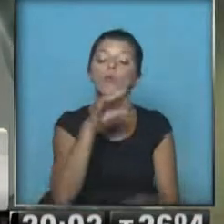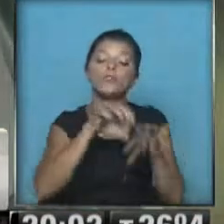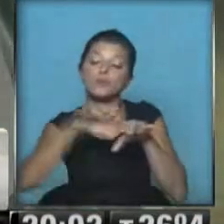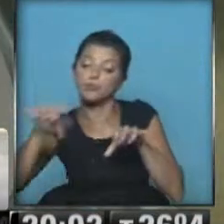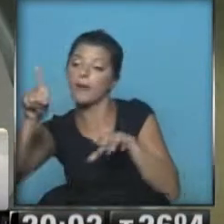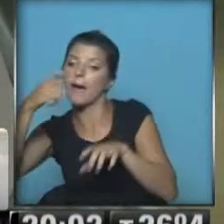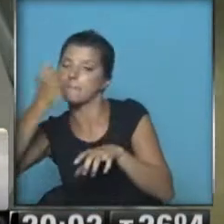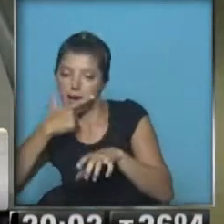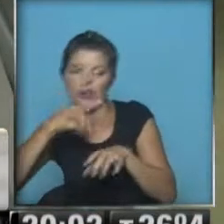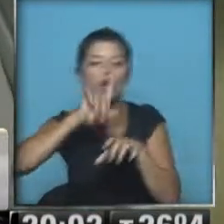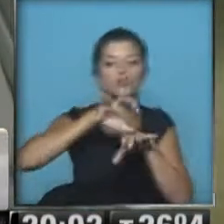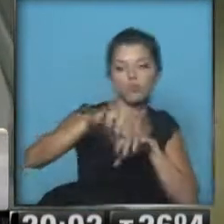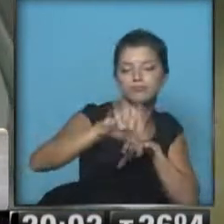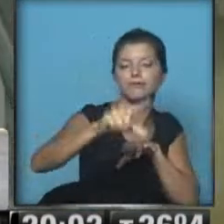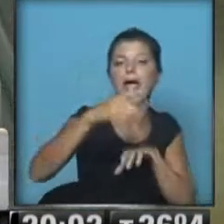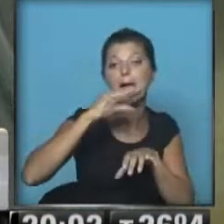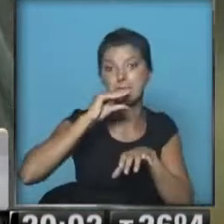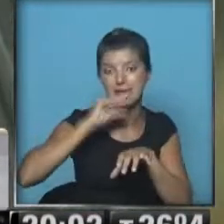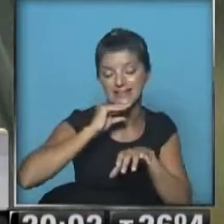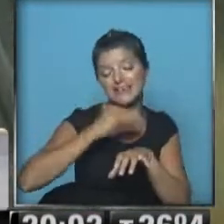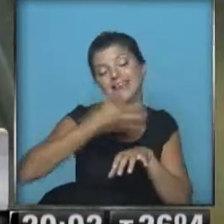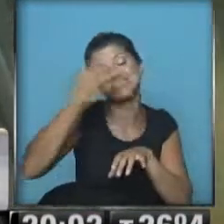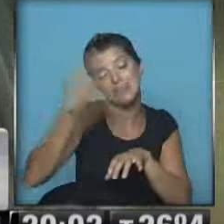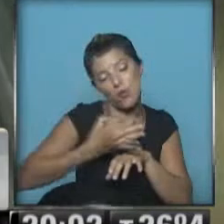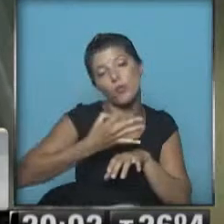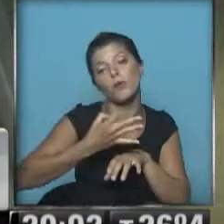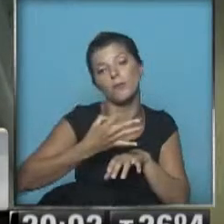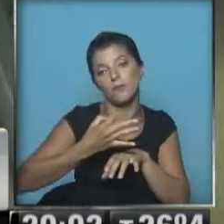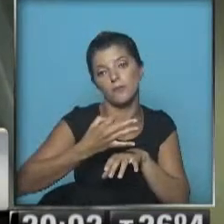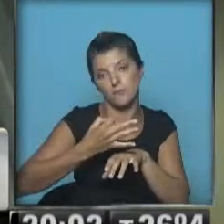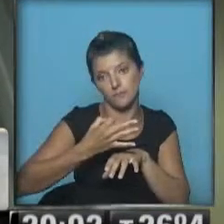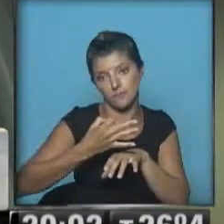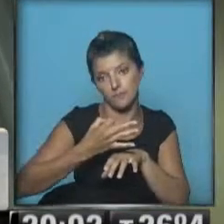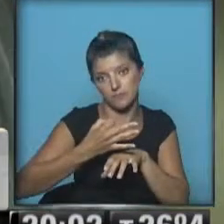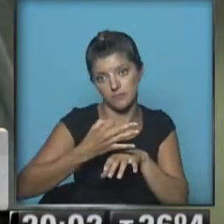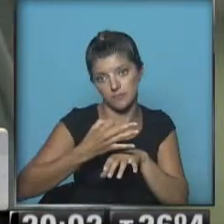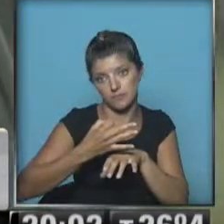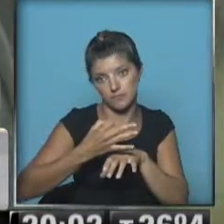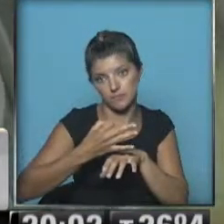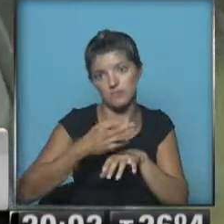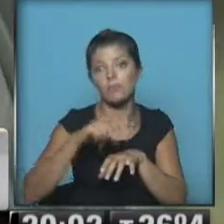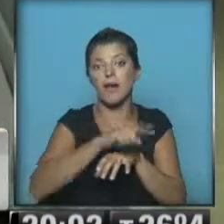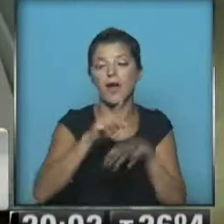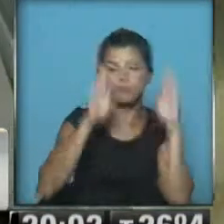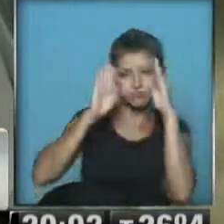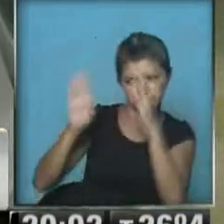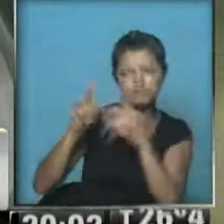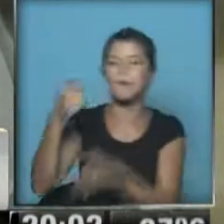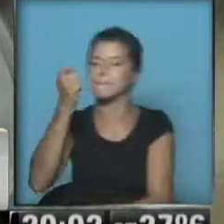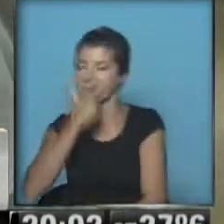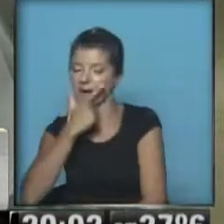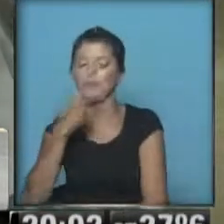Massa, en la provincia de Buenos Aires, y seguramente va a haber un proceso de retorno hacia la figura de Macri, porque en la elección anterior